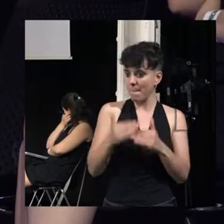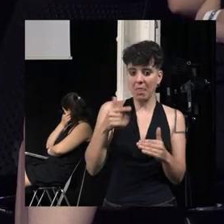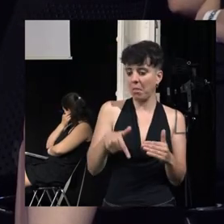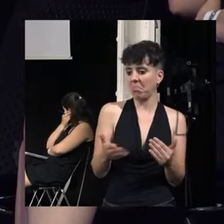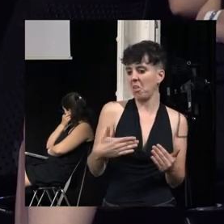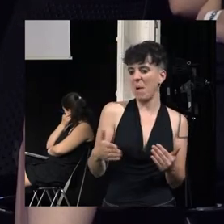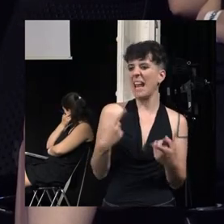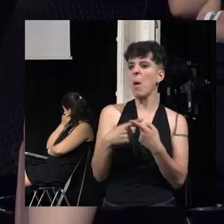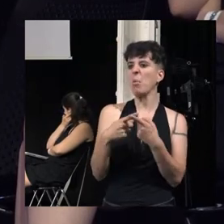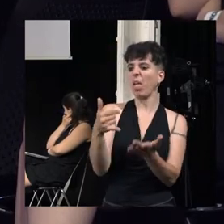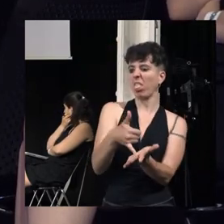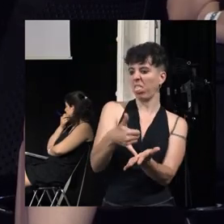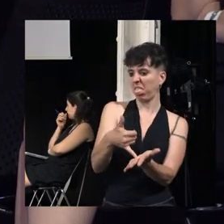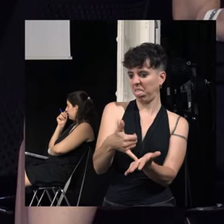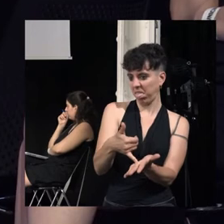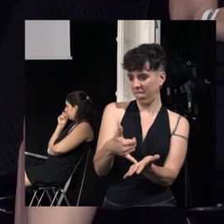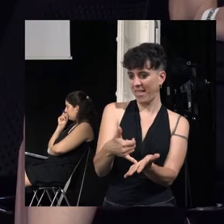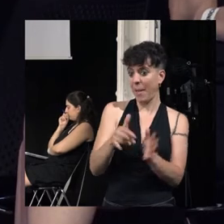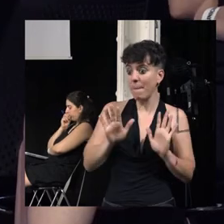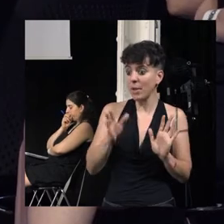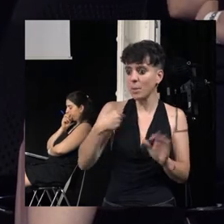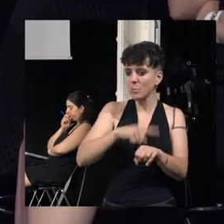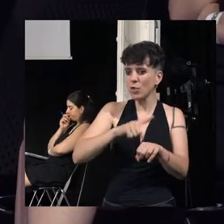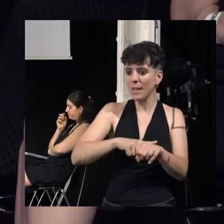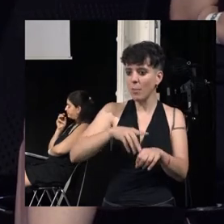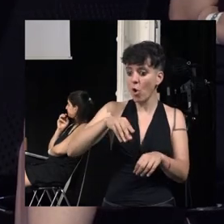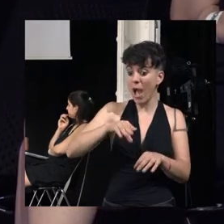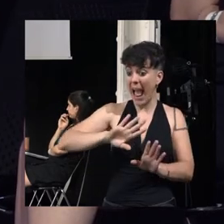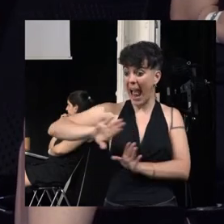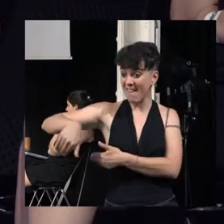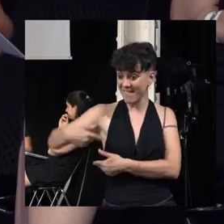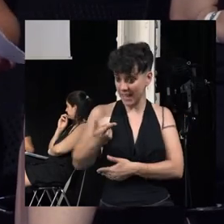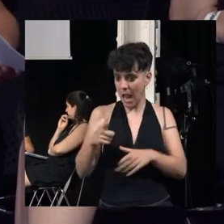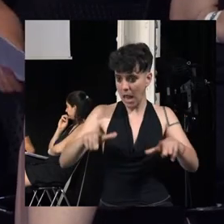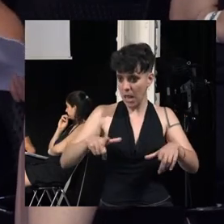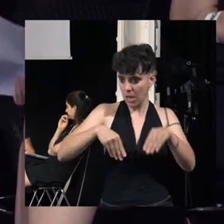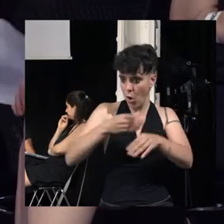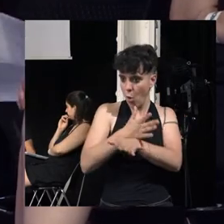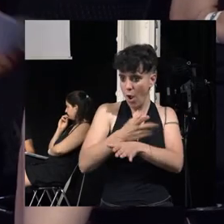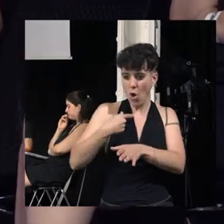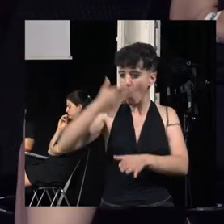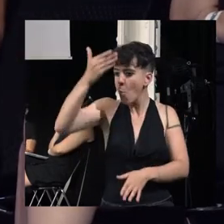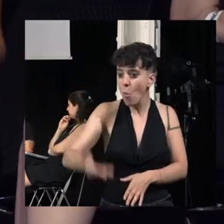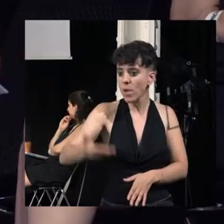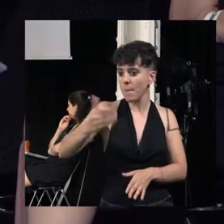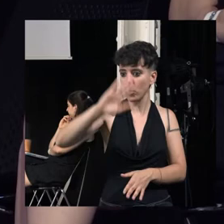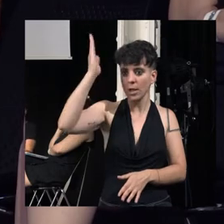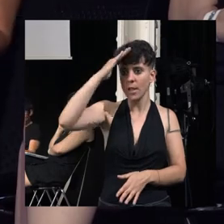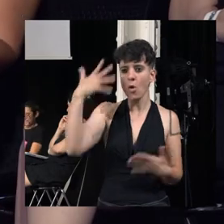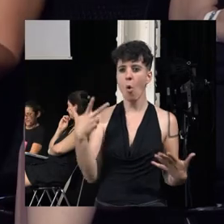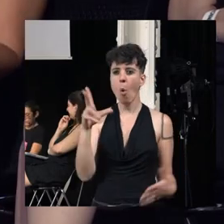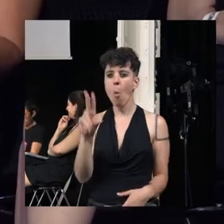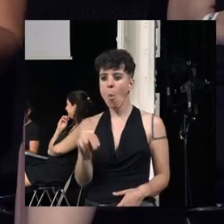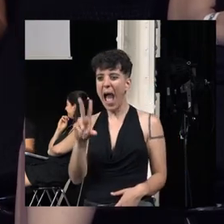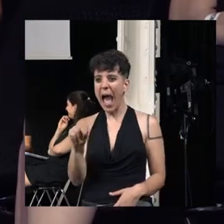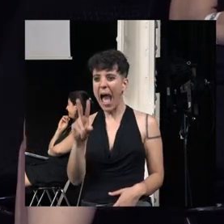porque es muy vulnerable. En cambio, es una pieza muy importante al final de la partida. Pensé, ¡wow! ¡Wikipedia, qué